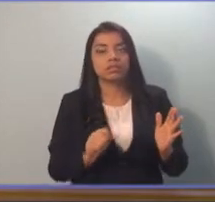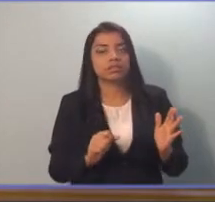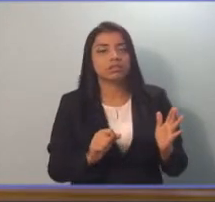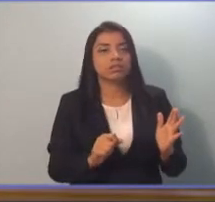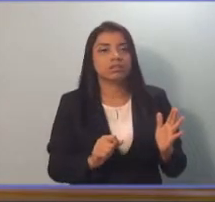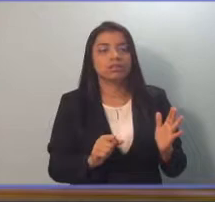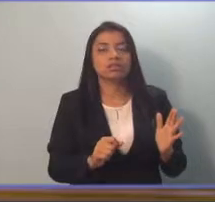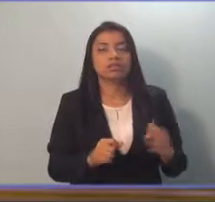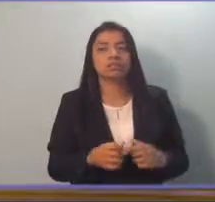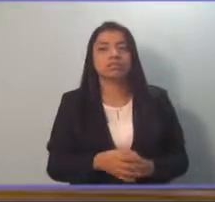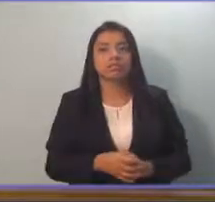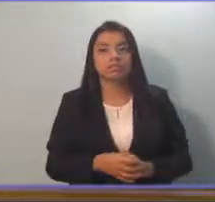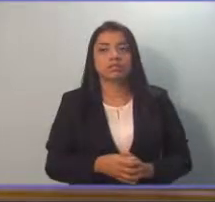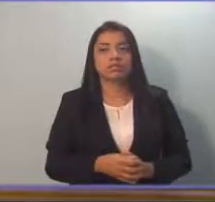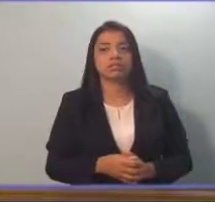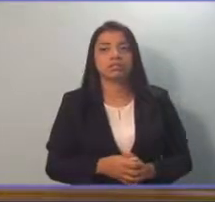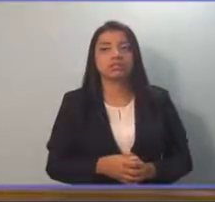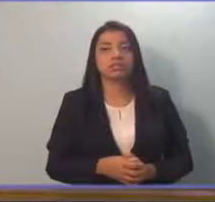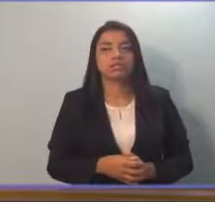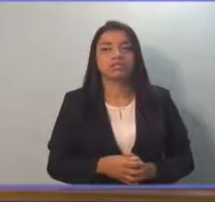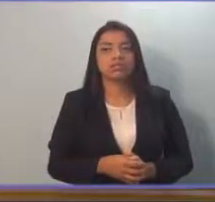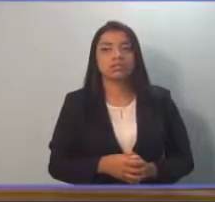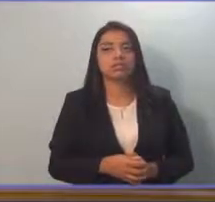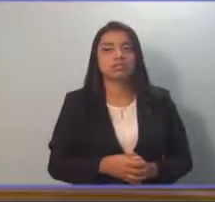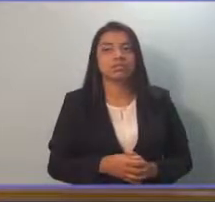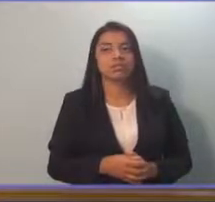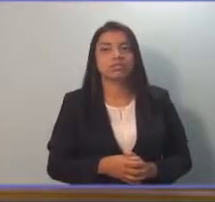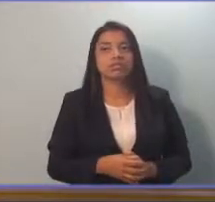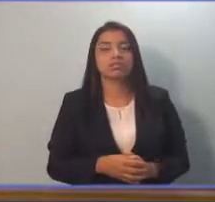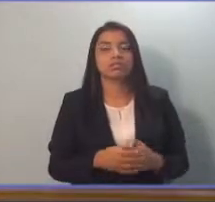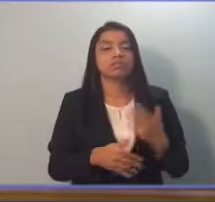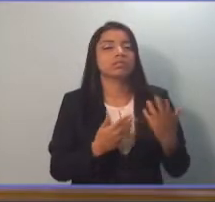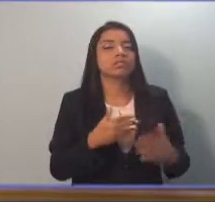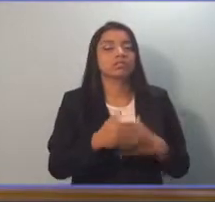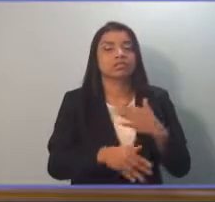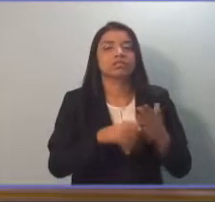playas, la mejora de centros educativos,